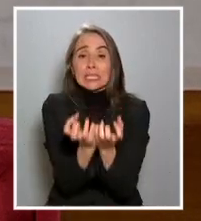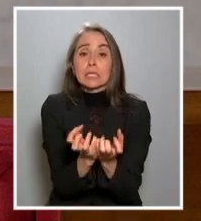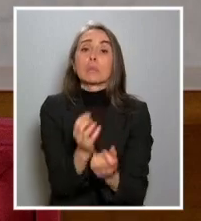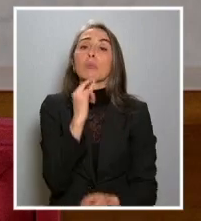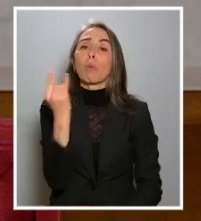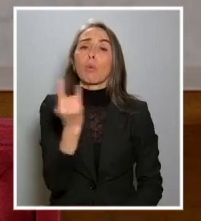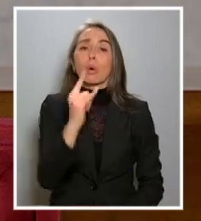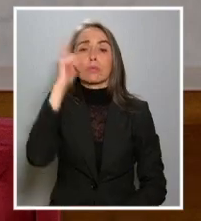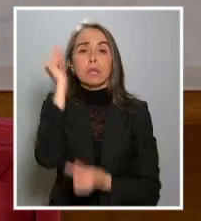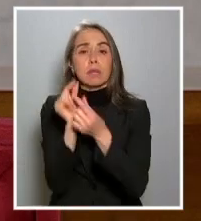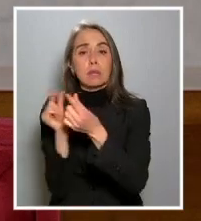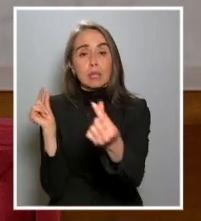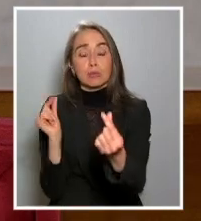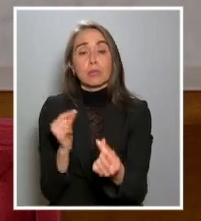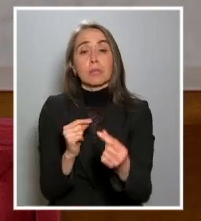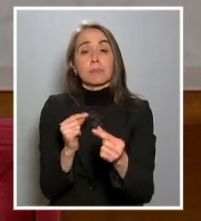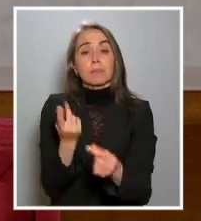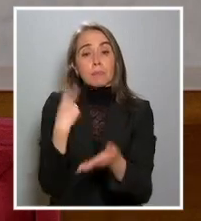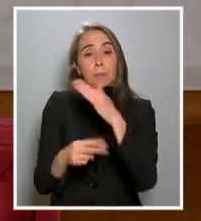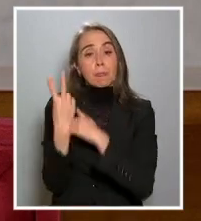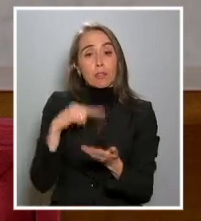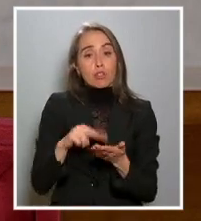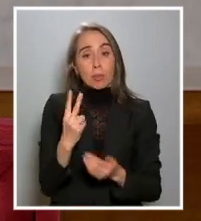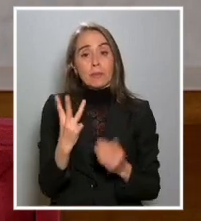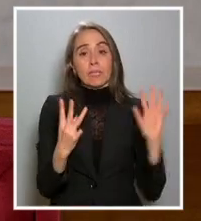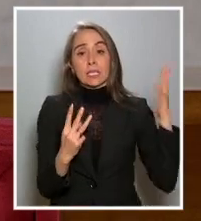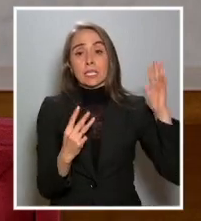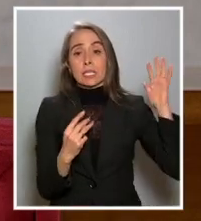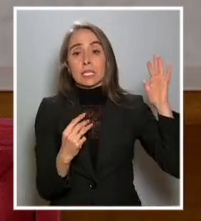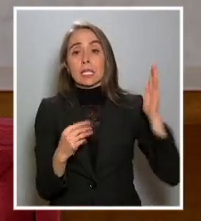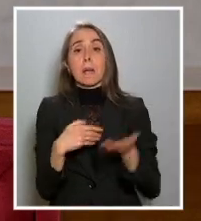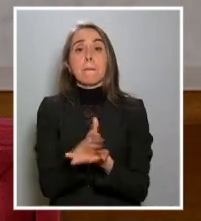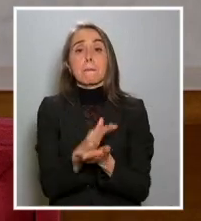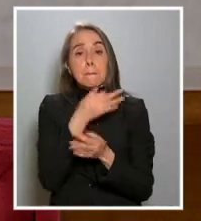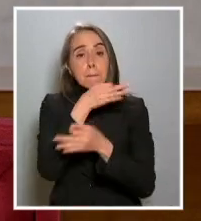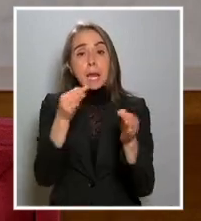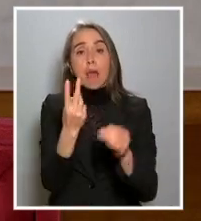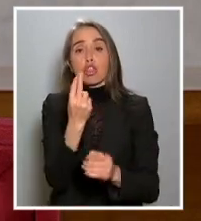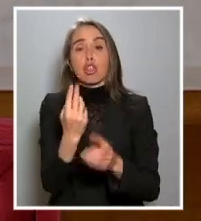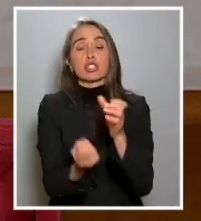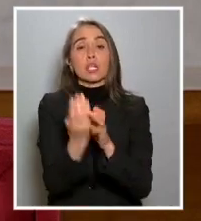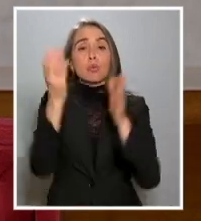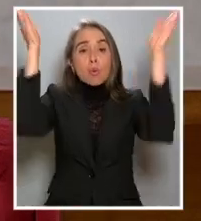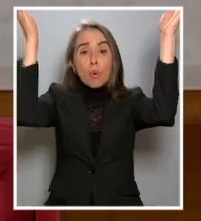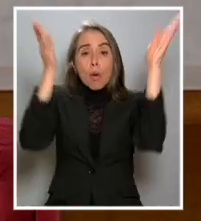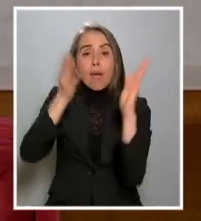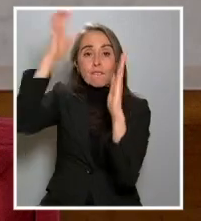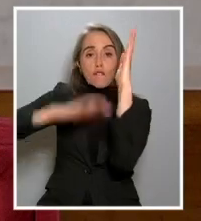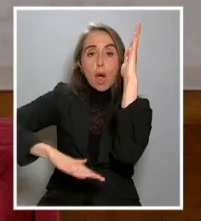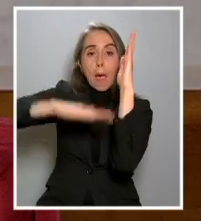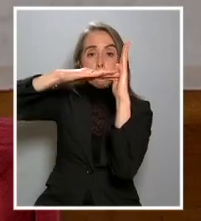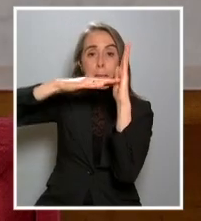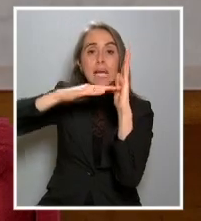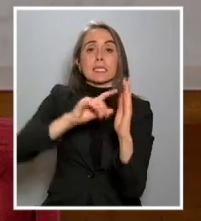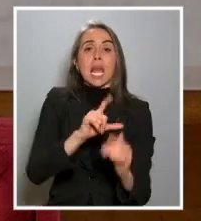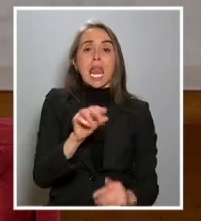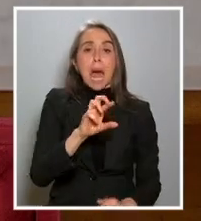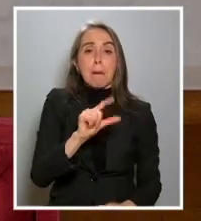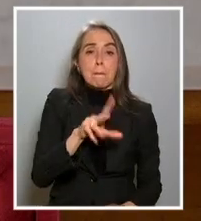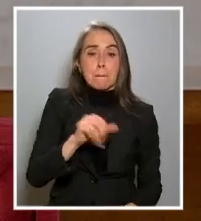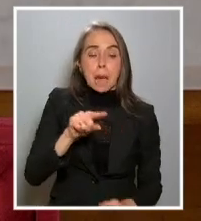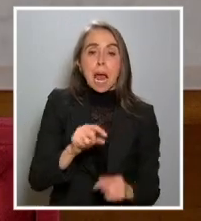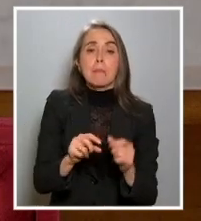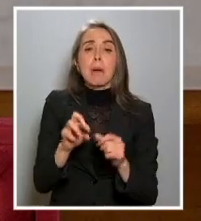nacional. El 2023 anunciamos un plan para construir 12 nuevos embalses, entre ellos Las Palmas, Nueva La Punilla y